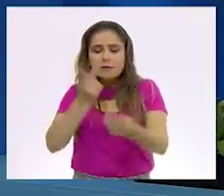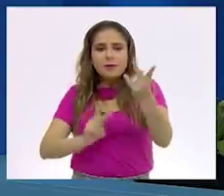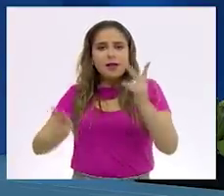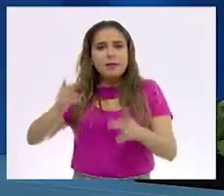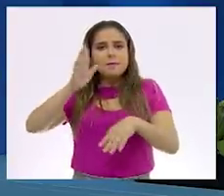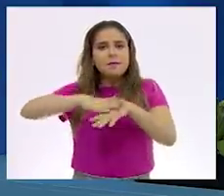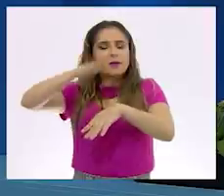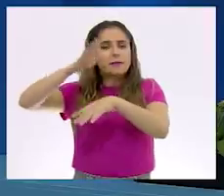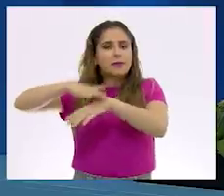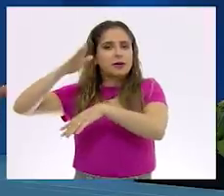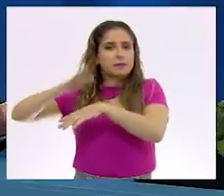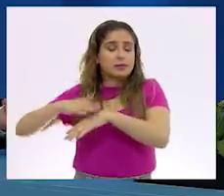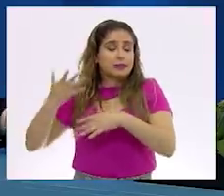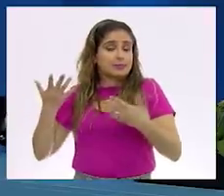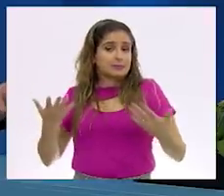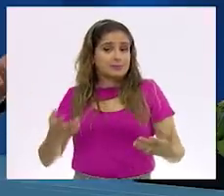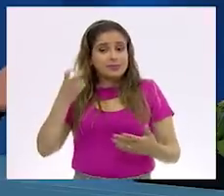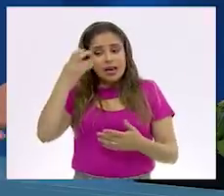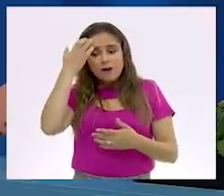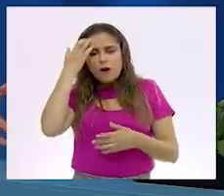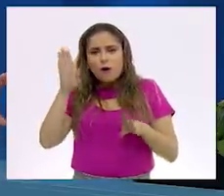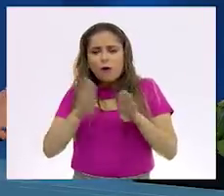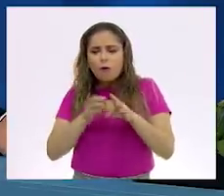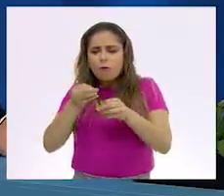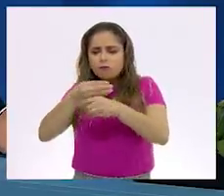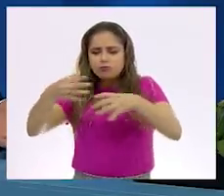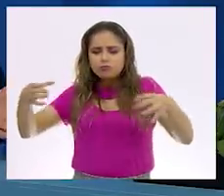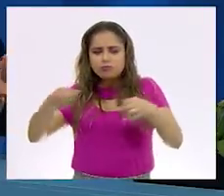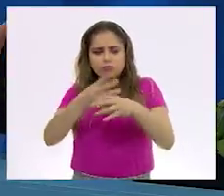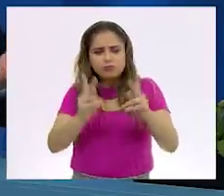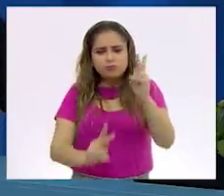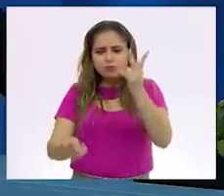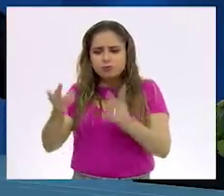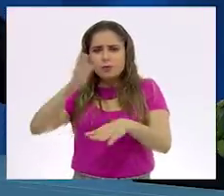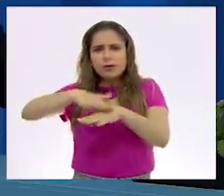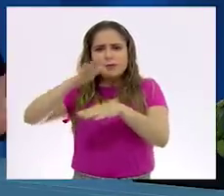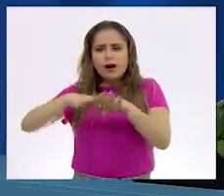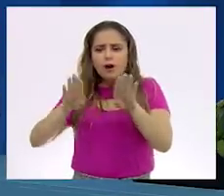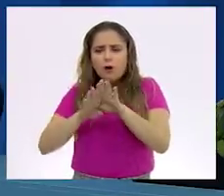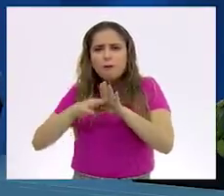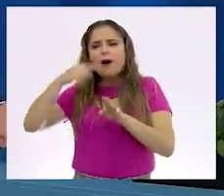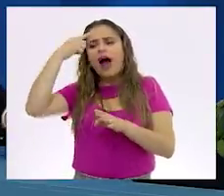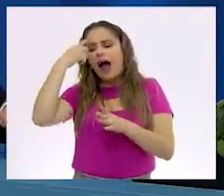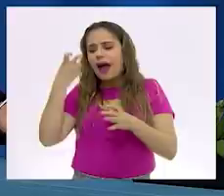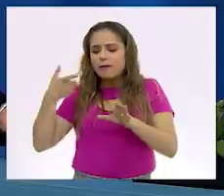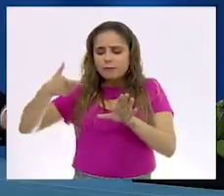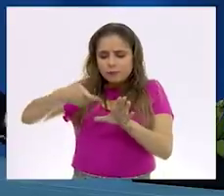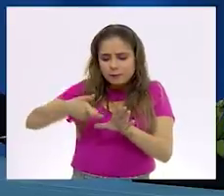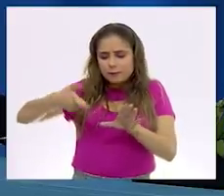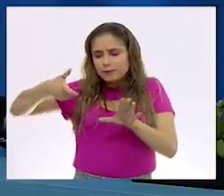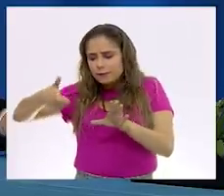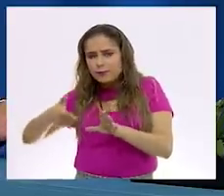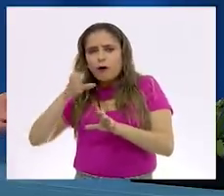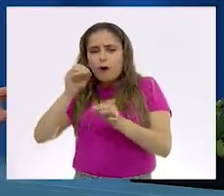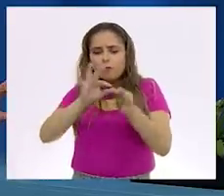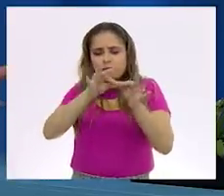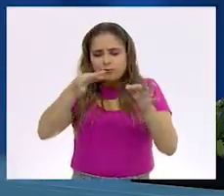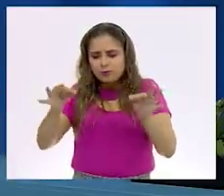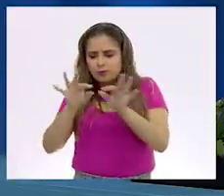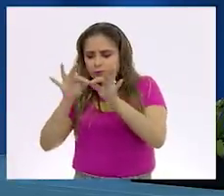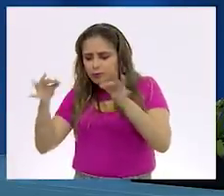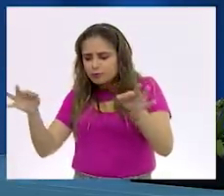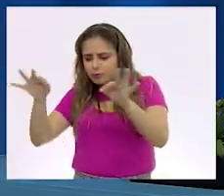además del conocimiento de su reproducción, y así obtienen beneficios para todos y ayudan a la naturaleza. Y creo